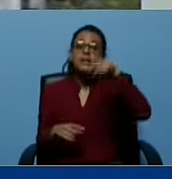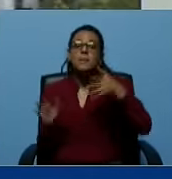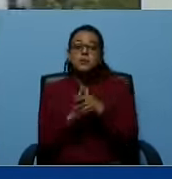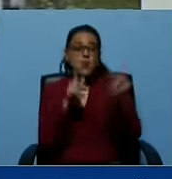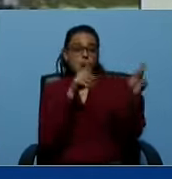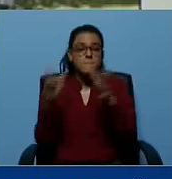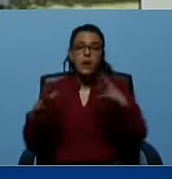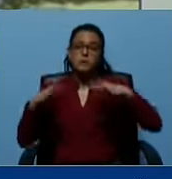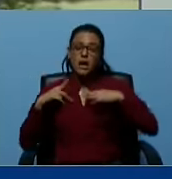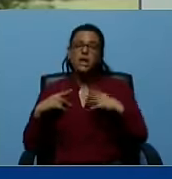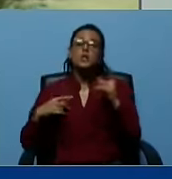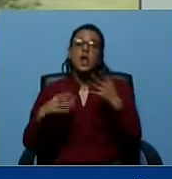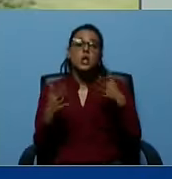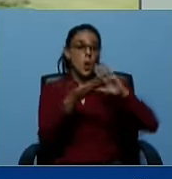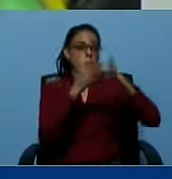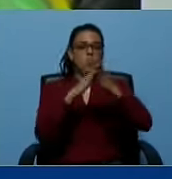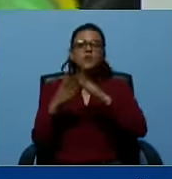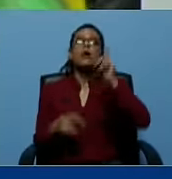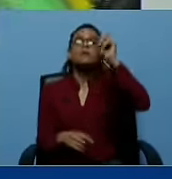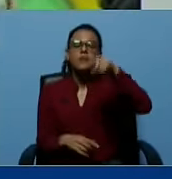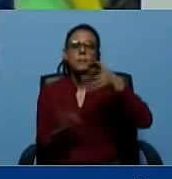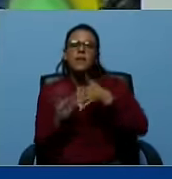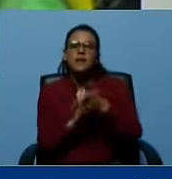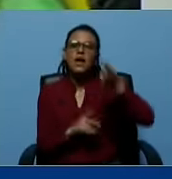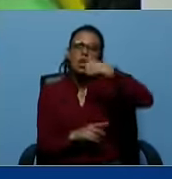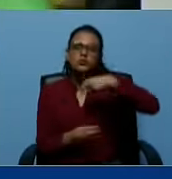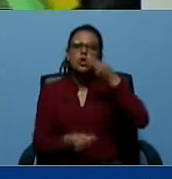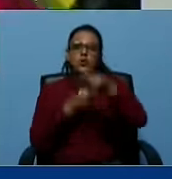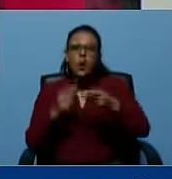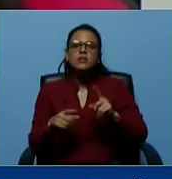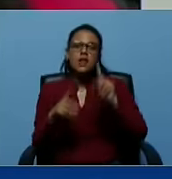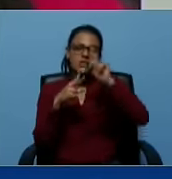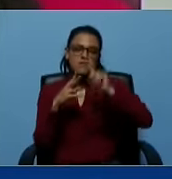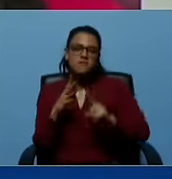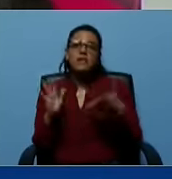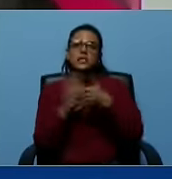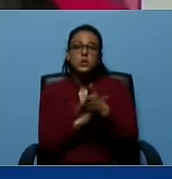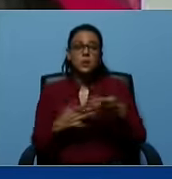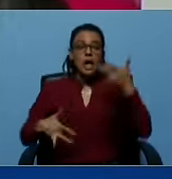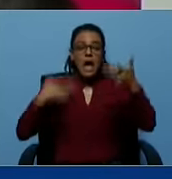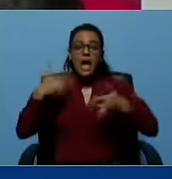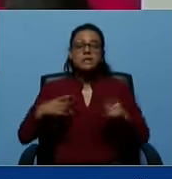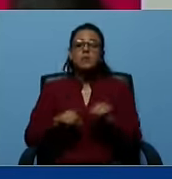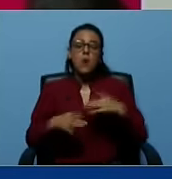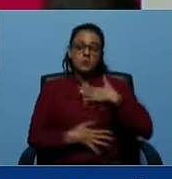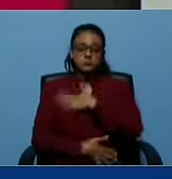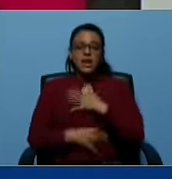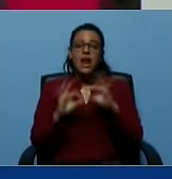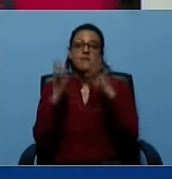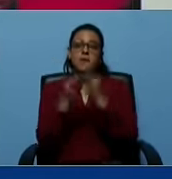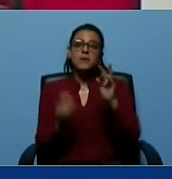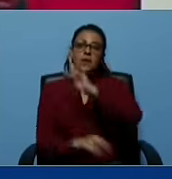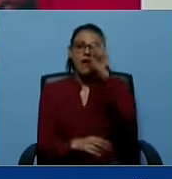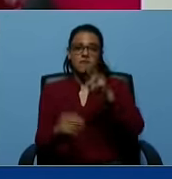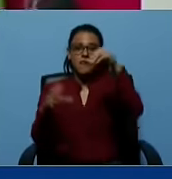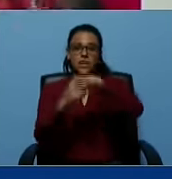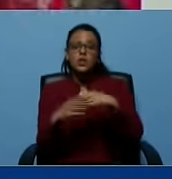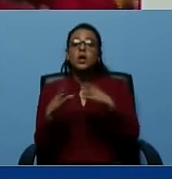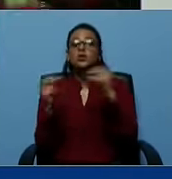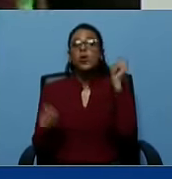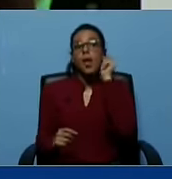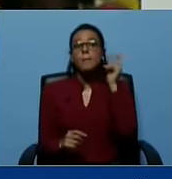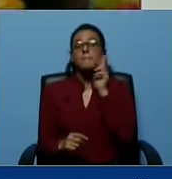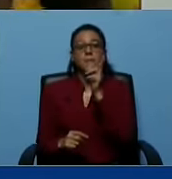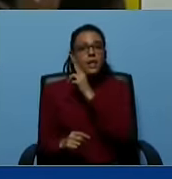vacacional comunitario siempre ha comulgado diferentes actividades que alegran a la familia venezolana, todos los madres,